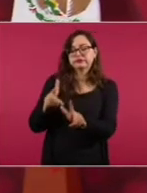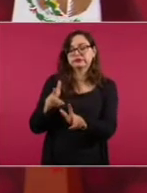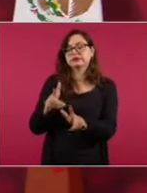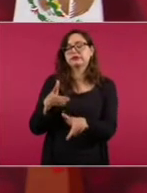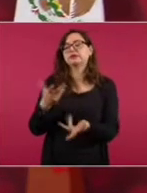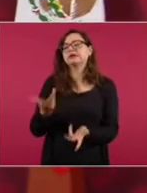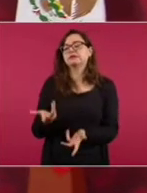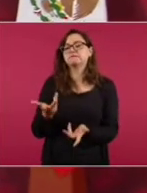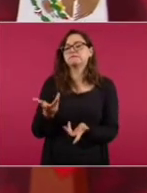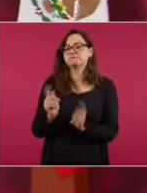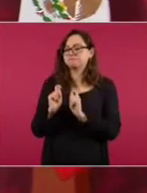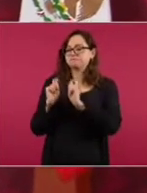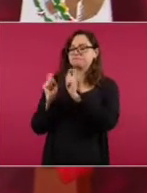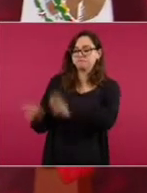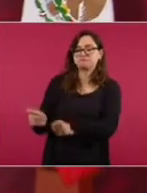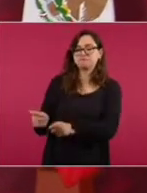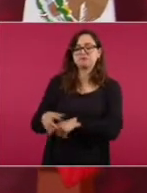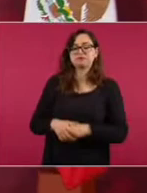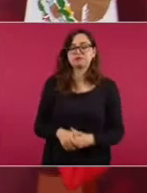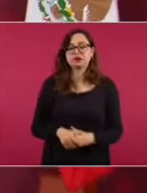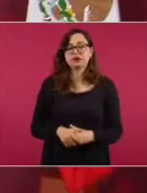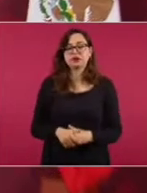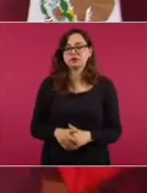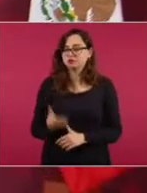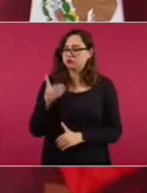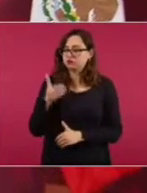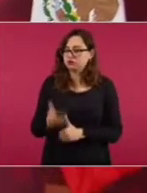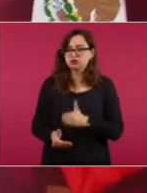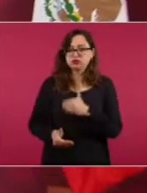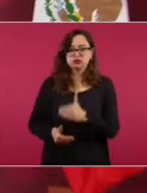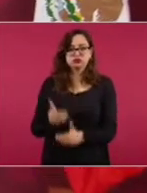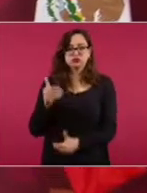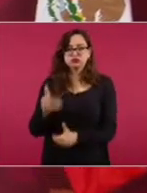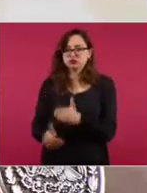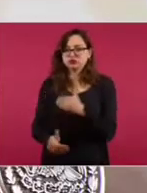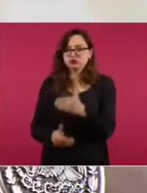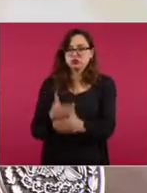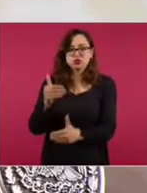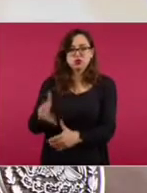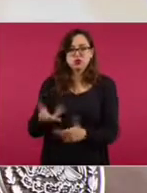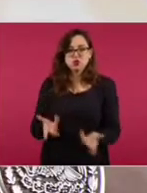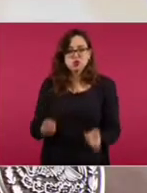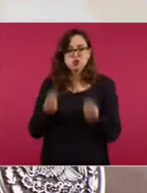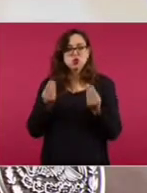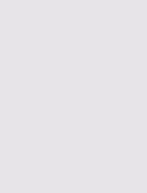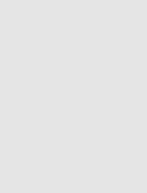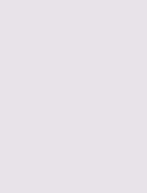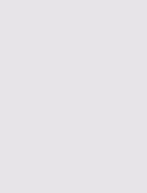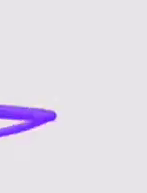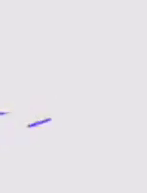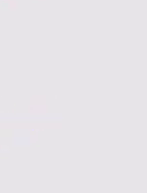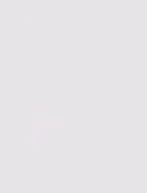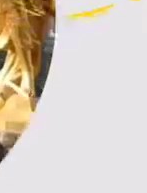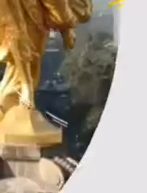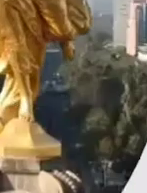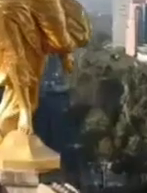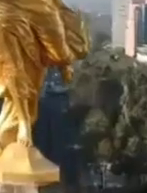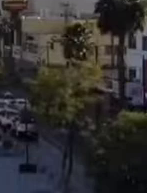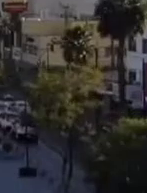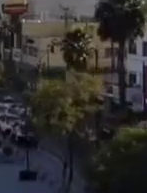y ha avanzado bastante el plan, voy a eso.